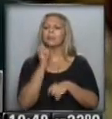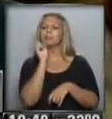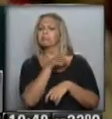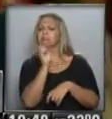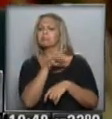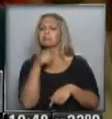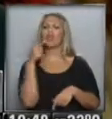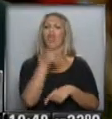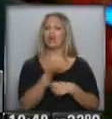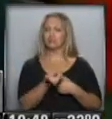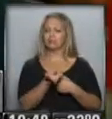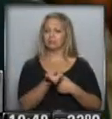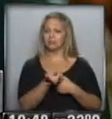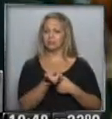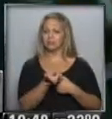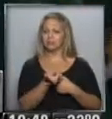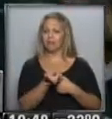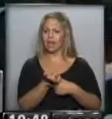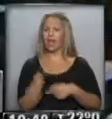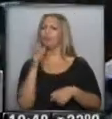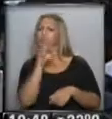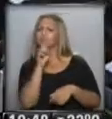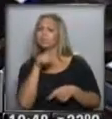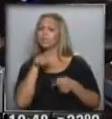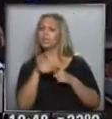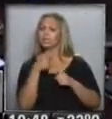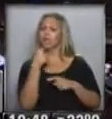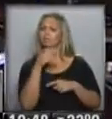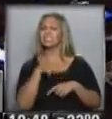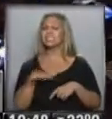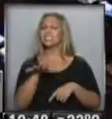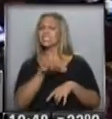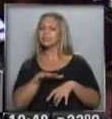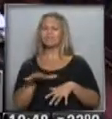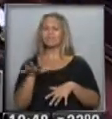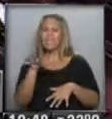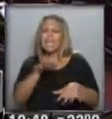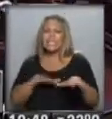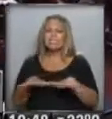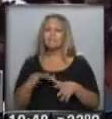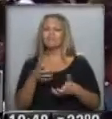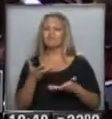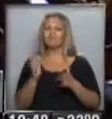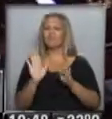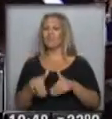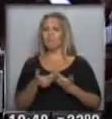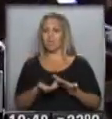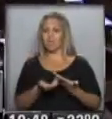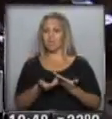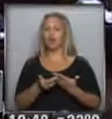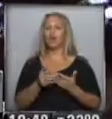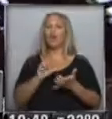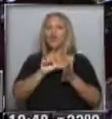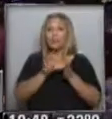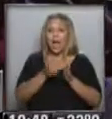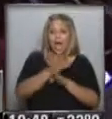en términos políticos la iniciativa, ha generado un clima horrible, como digo yo, previo al debate y en el